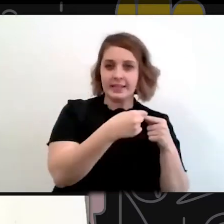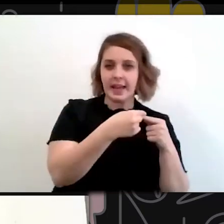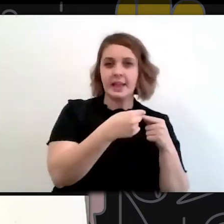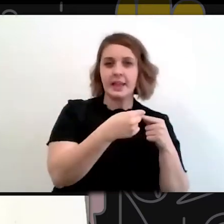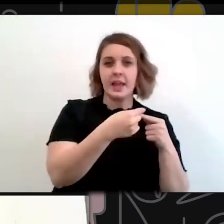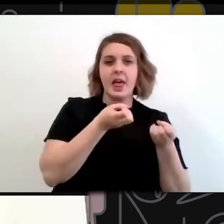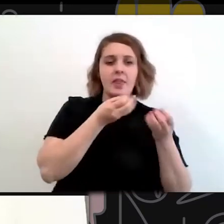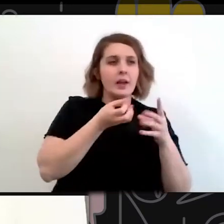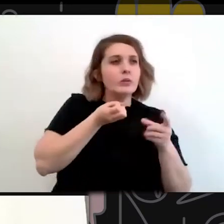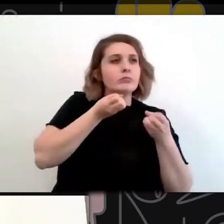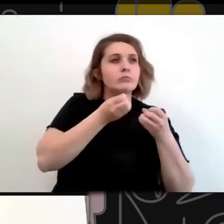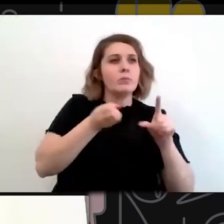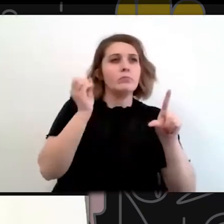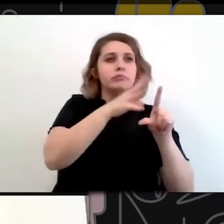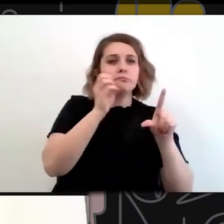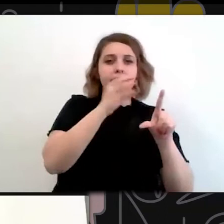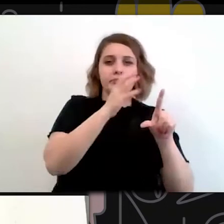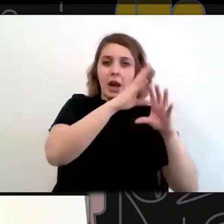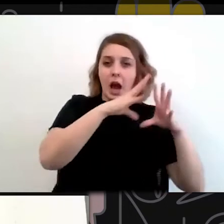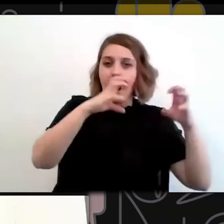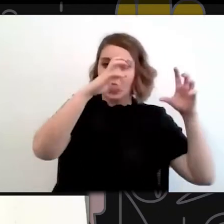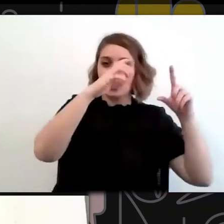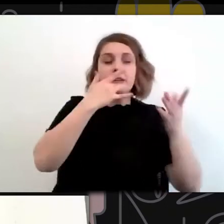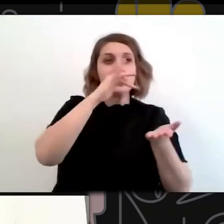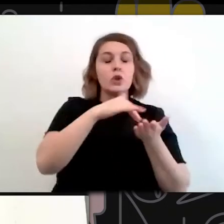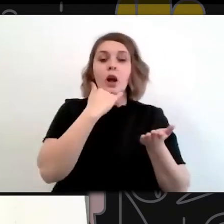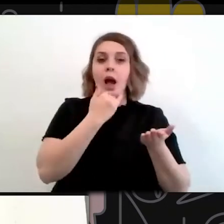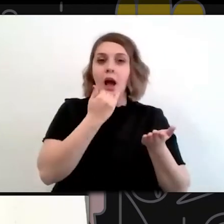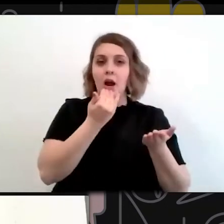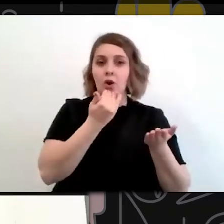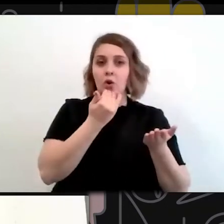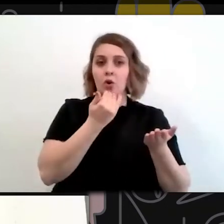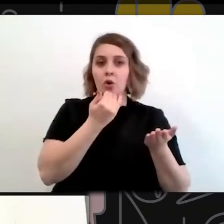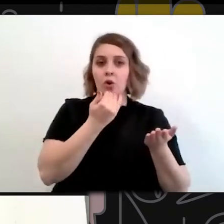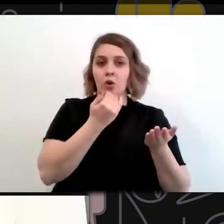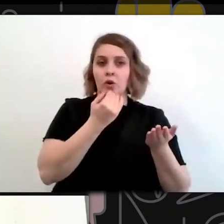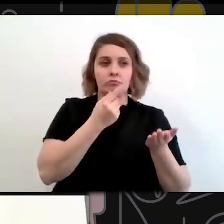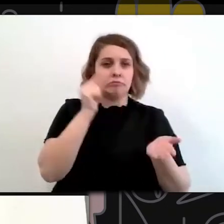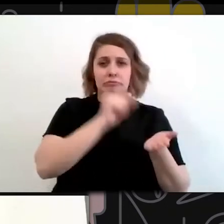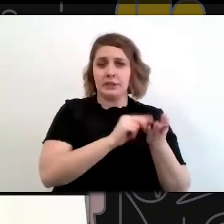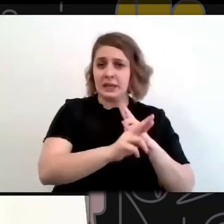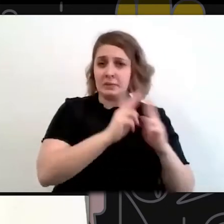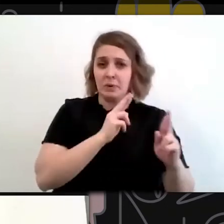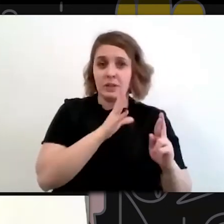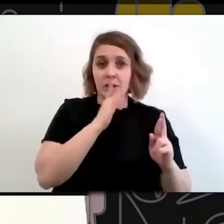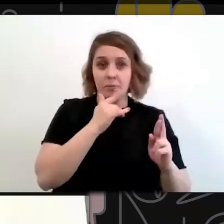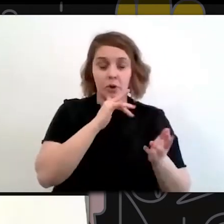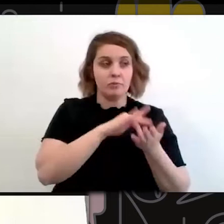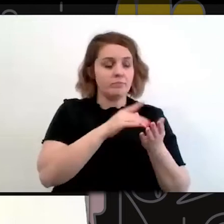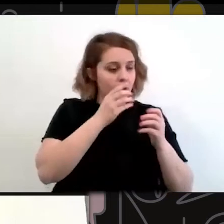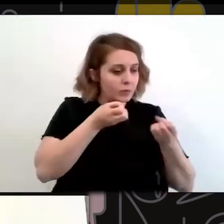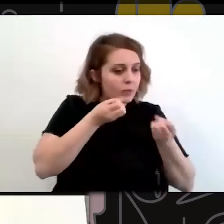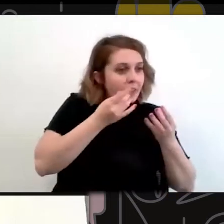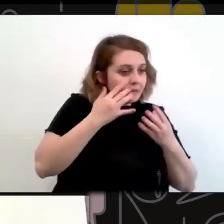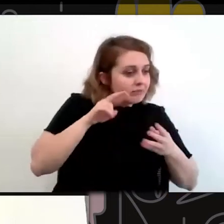datos subiendo, con cualquier cosa que hemos tenido, han estado actuando enseguida porque estaban viendo nuestros datos. Como tú bien